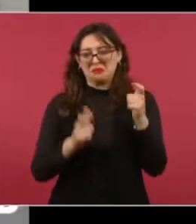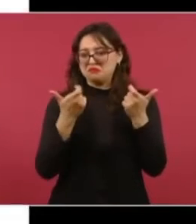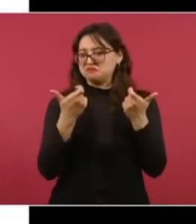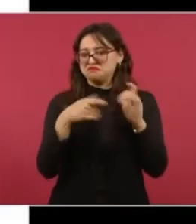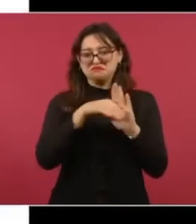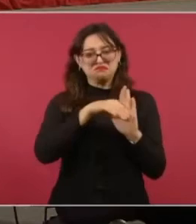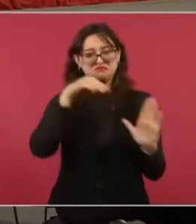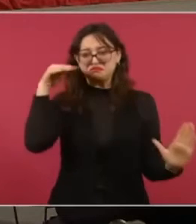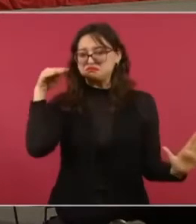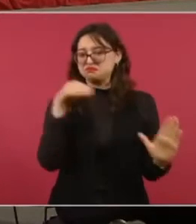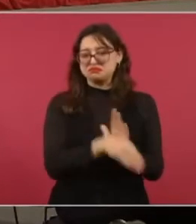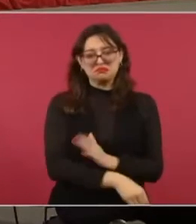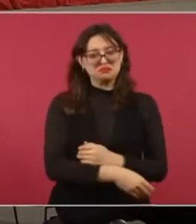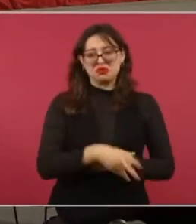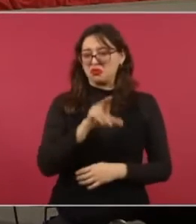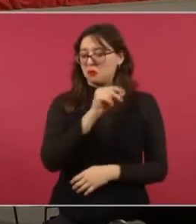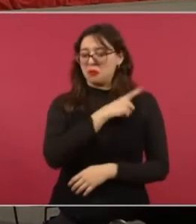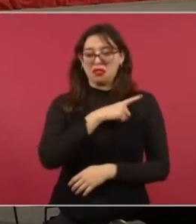la quiebra.